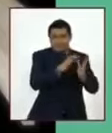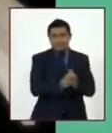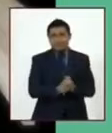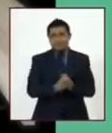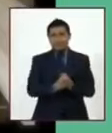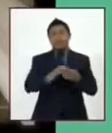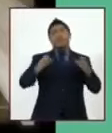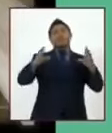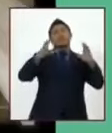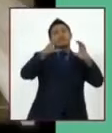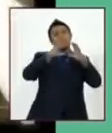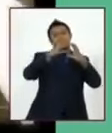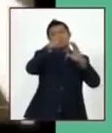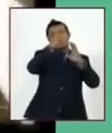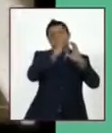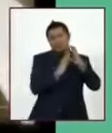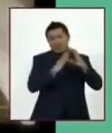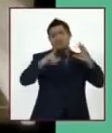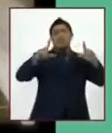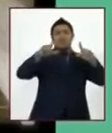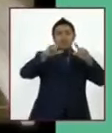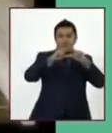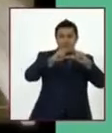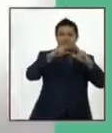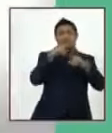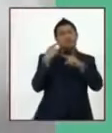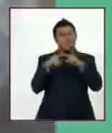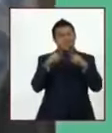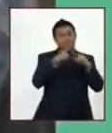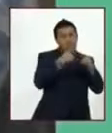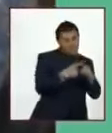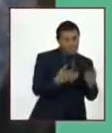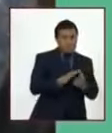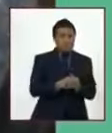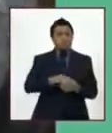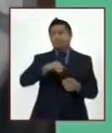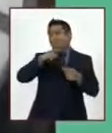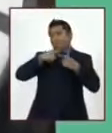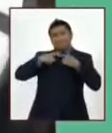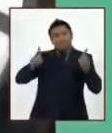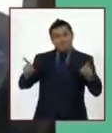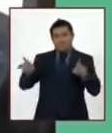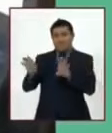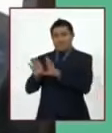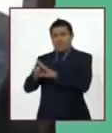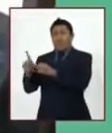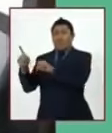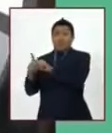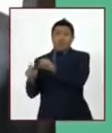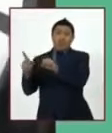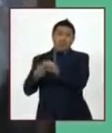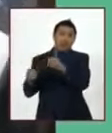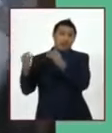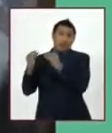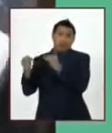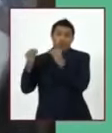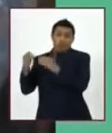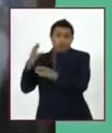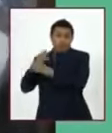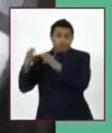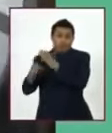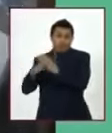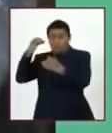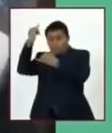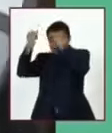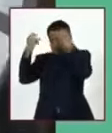el triángulo, la pilastra. Nada que ver con todas estas fantasías y todos estos vuelos y todas estas